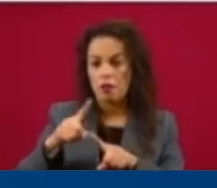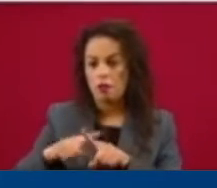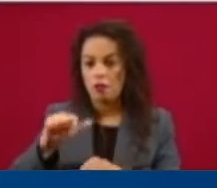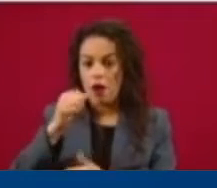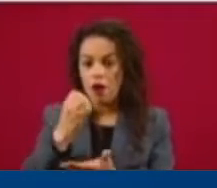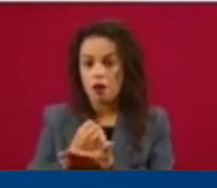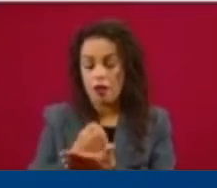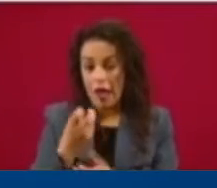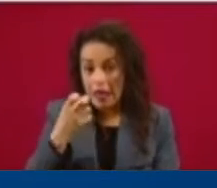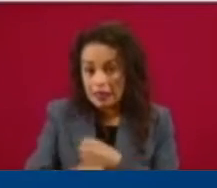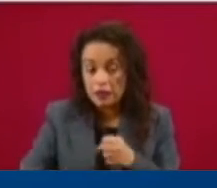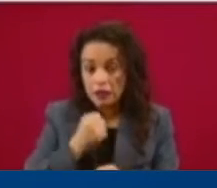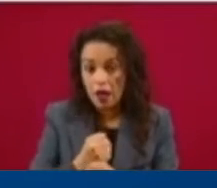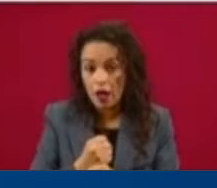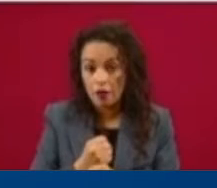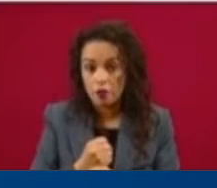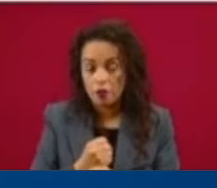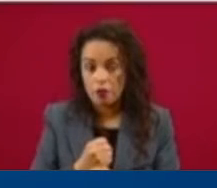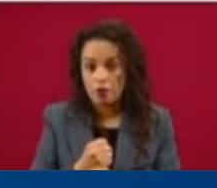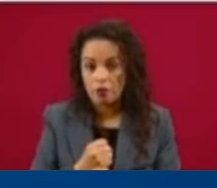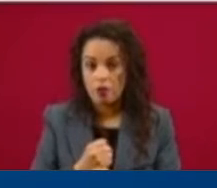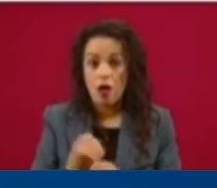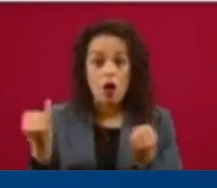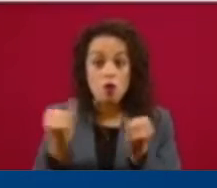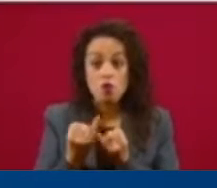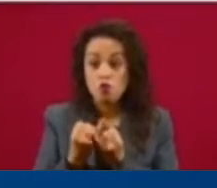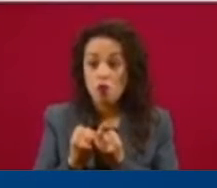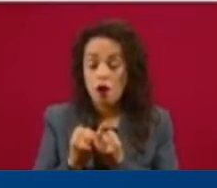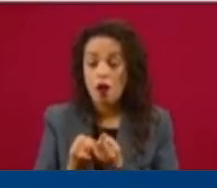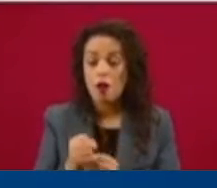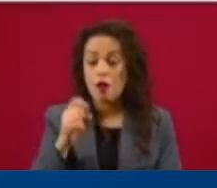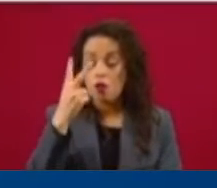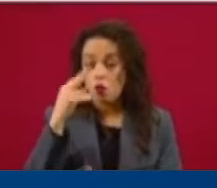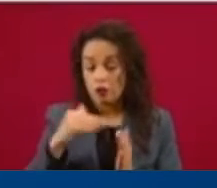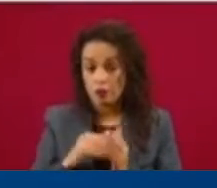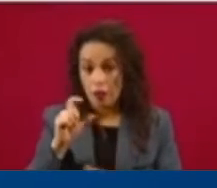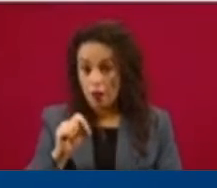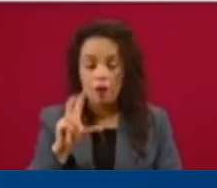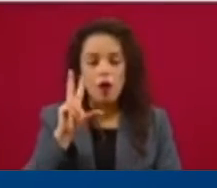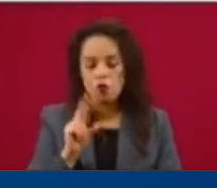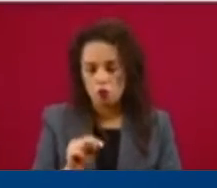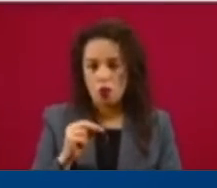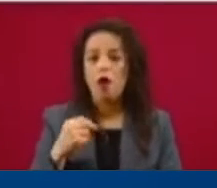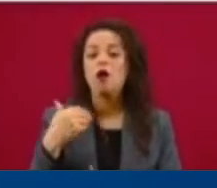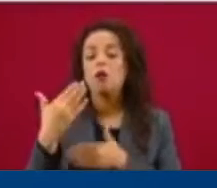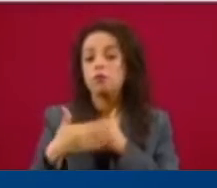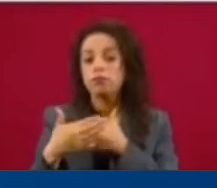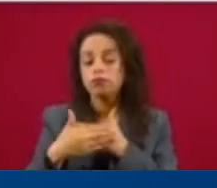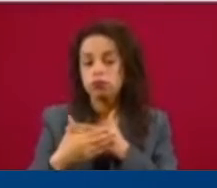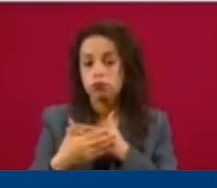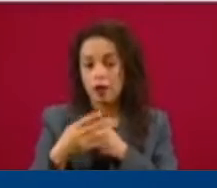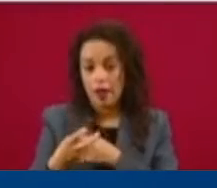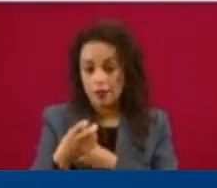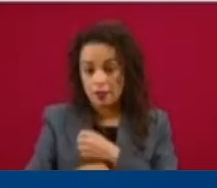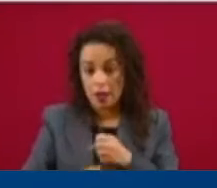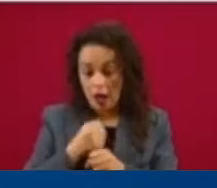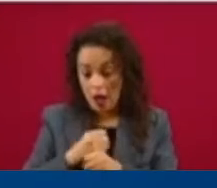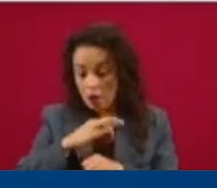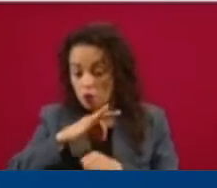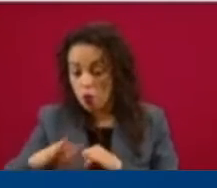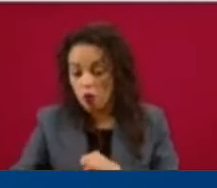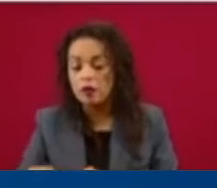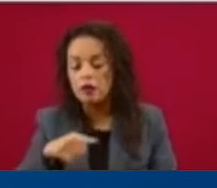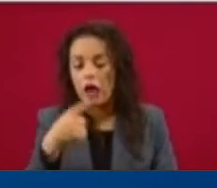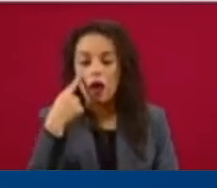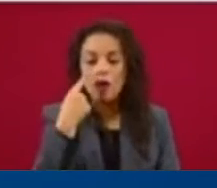en un terreno sanitario toda la ideología es claramente expuesta por la cuarta transformación me atrevería a decir que se posicionan en el campo de las